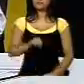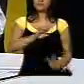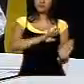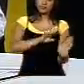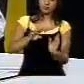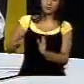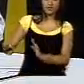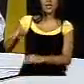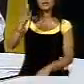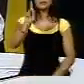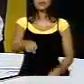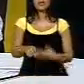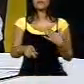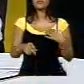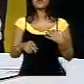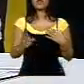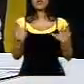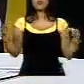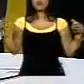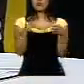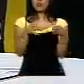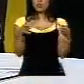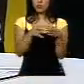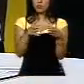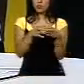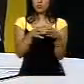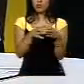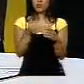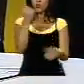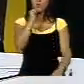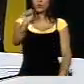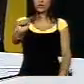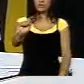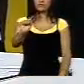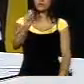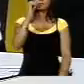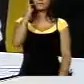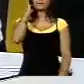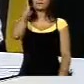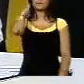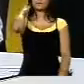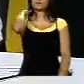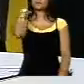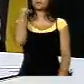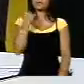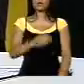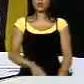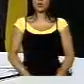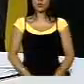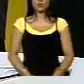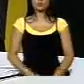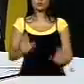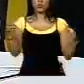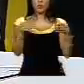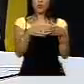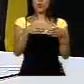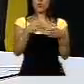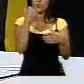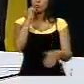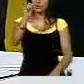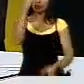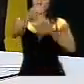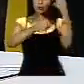hermano, bueno, Figuera habló de la construcción del polo, no depende del voluntarismo de nadie, claro, Figuera, es un proceso, pero es que el polo patriótico tampoco